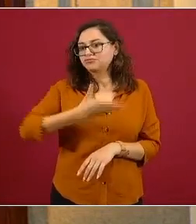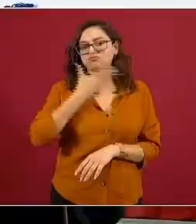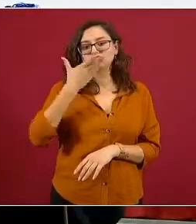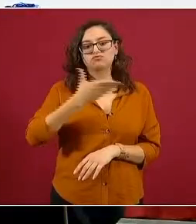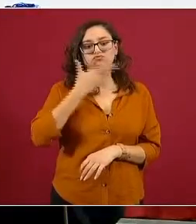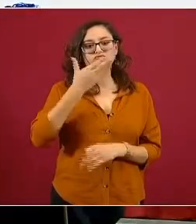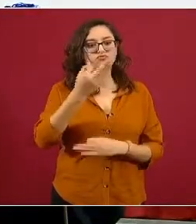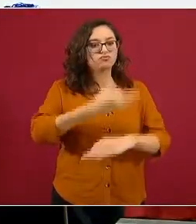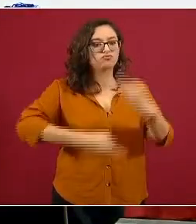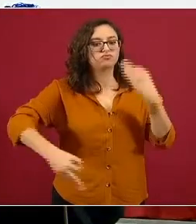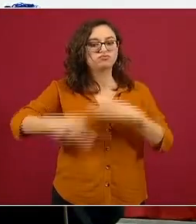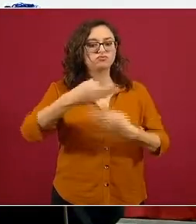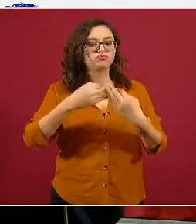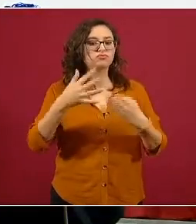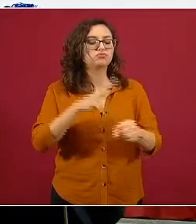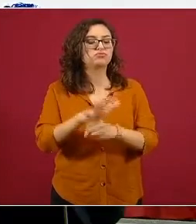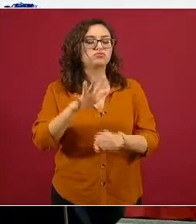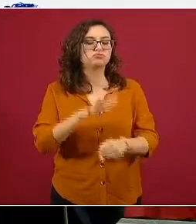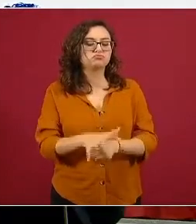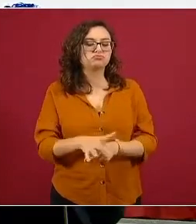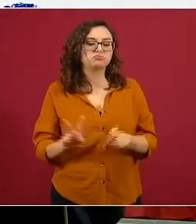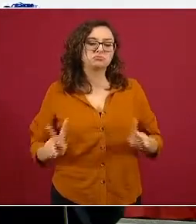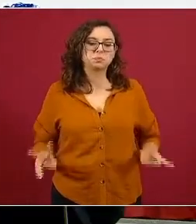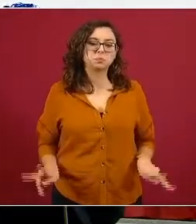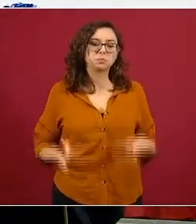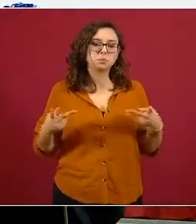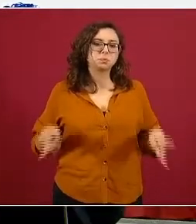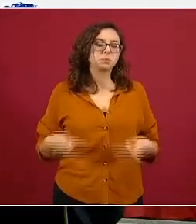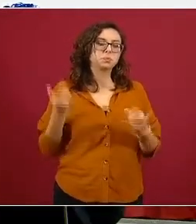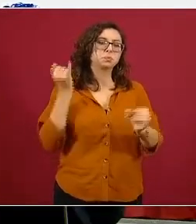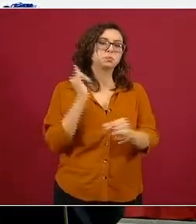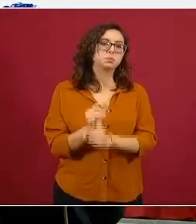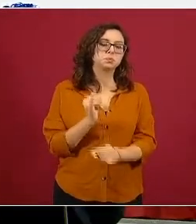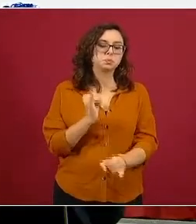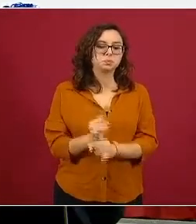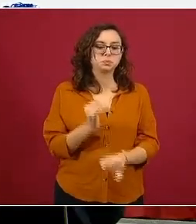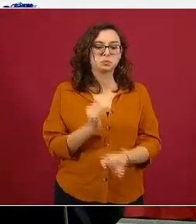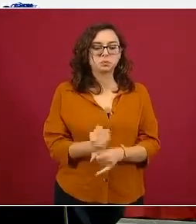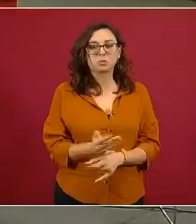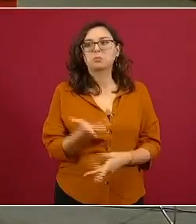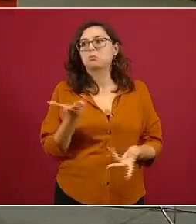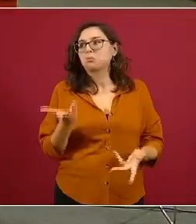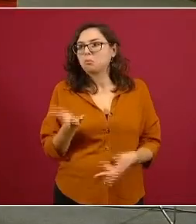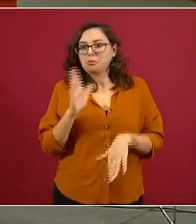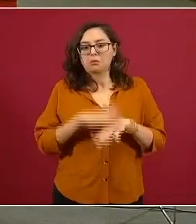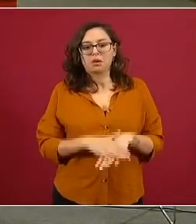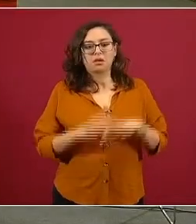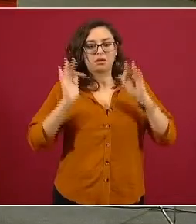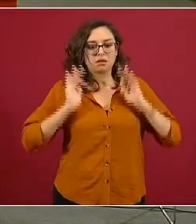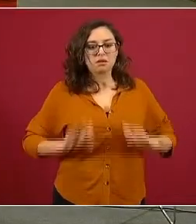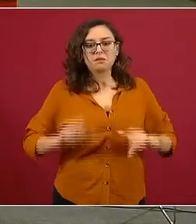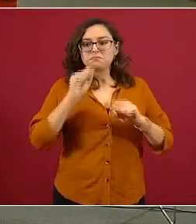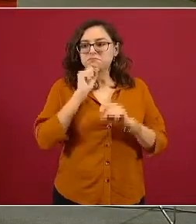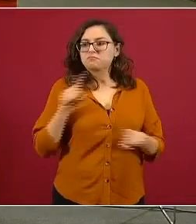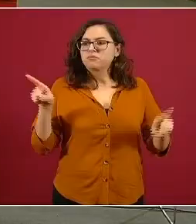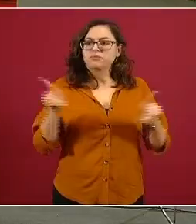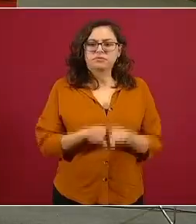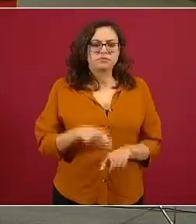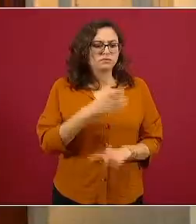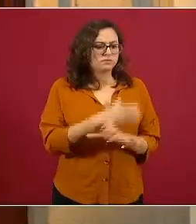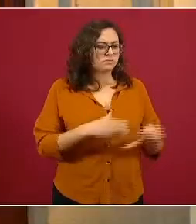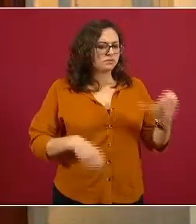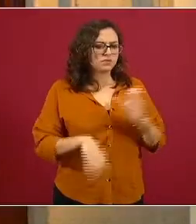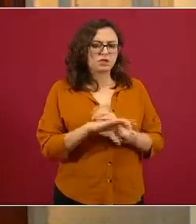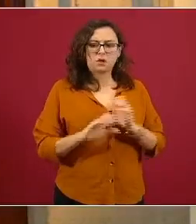todas ellas, es a poner sus productos y sus negocios en línea, a desarrollar entregas de